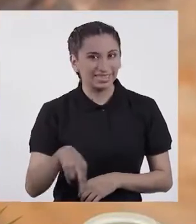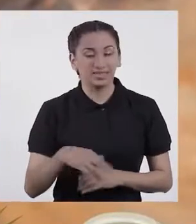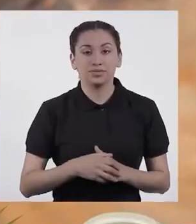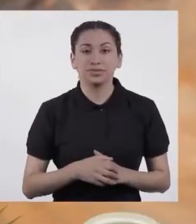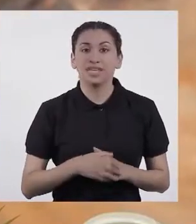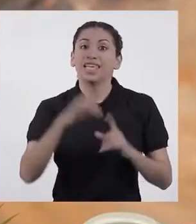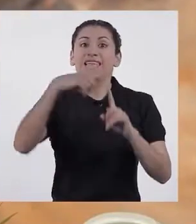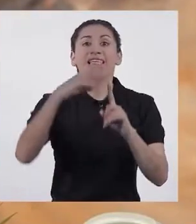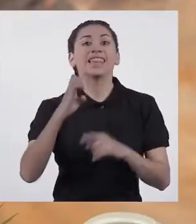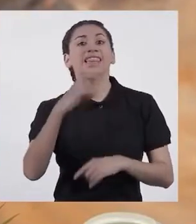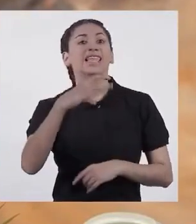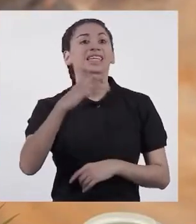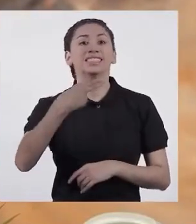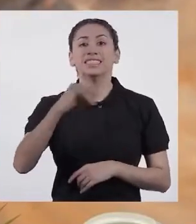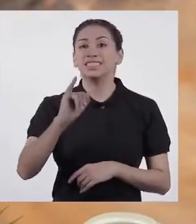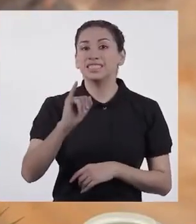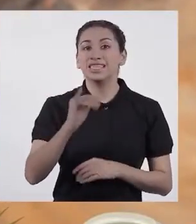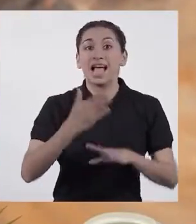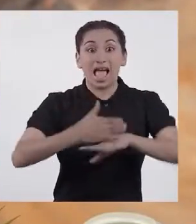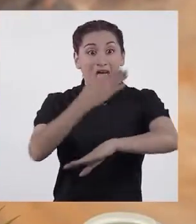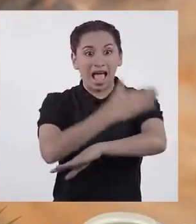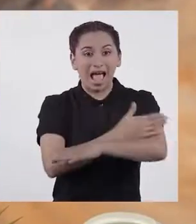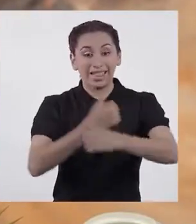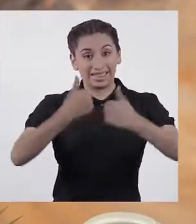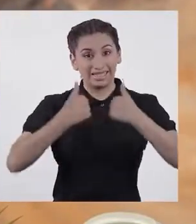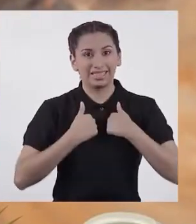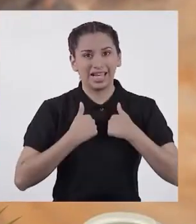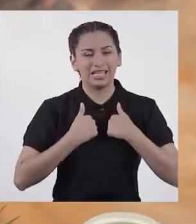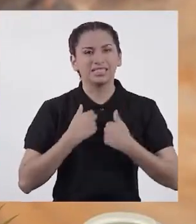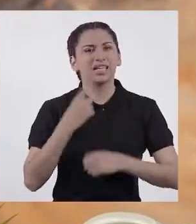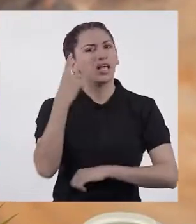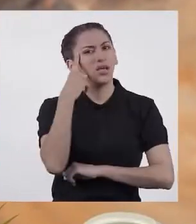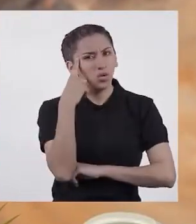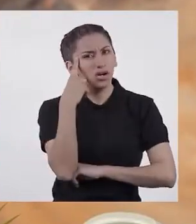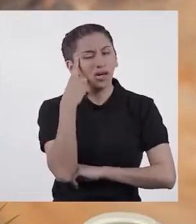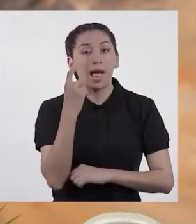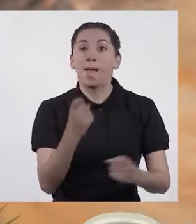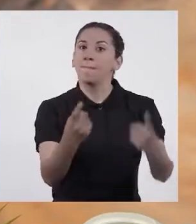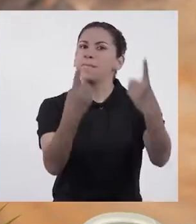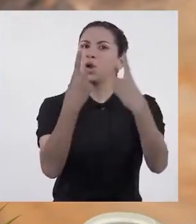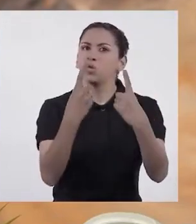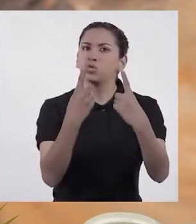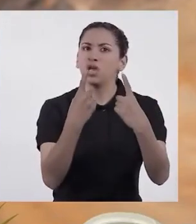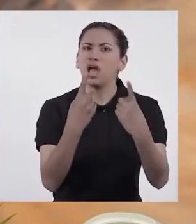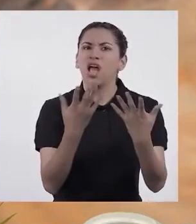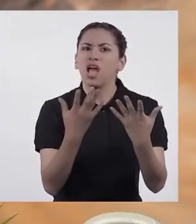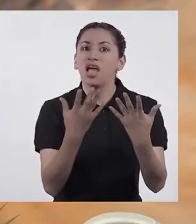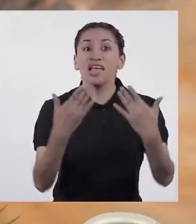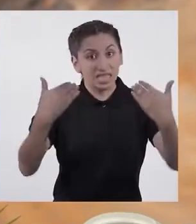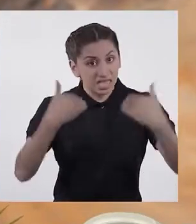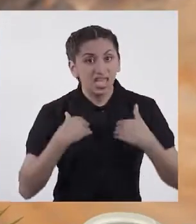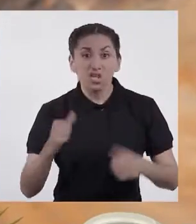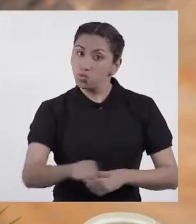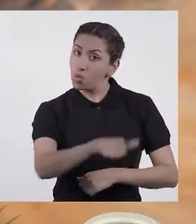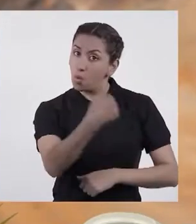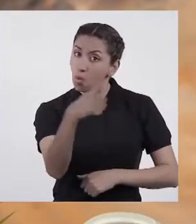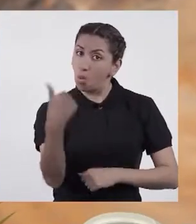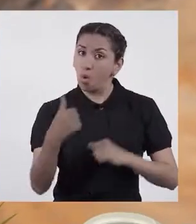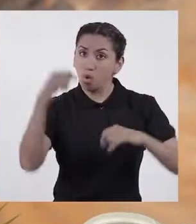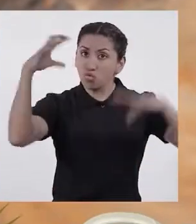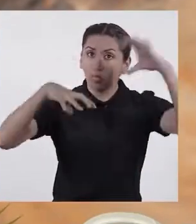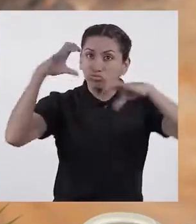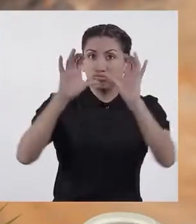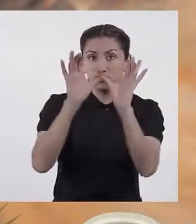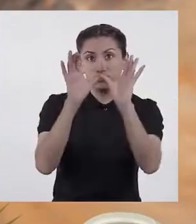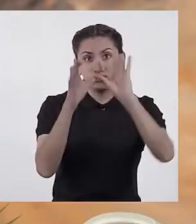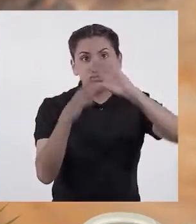¡Así es! Techi, antes del descanso, nos preguntamos si había otros desastres causados por